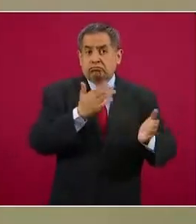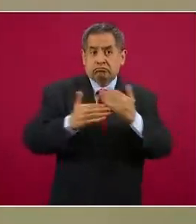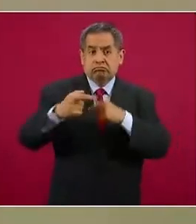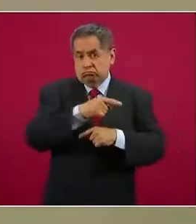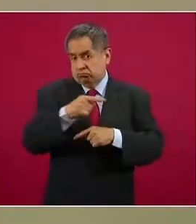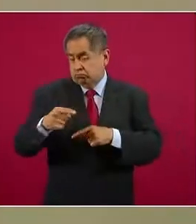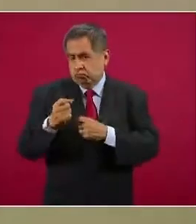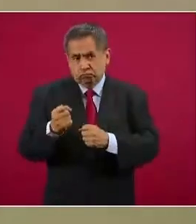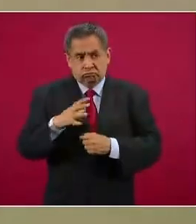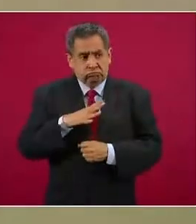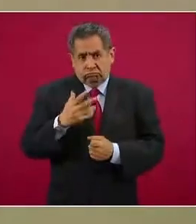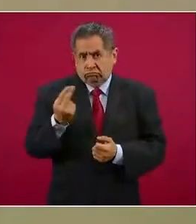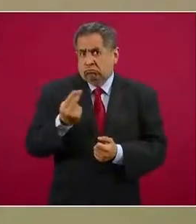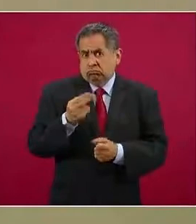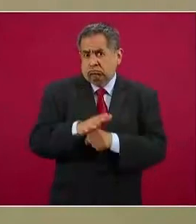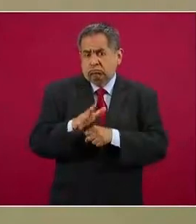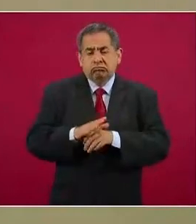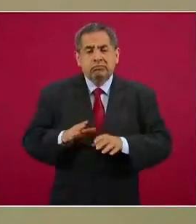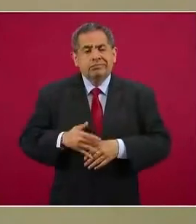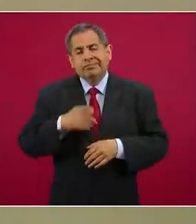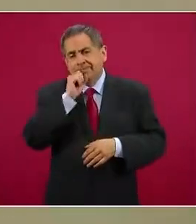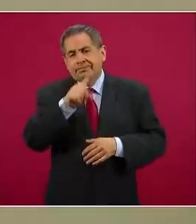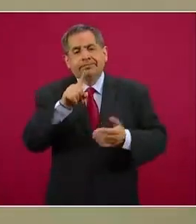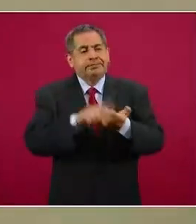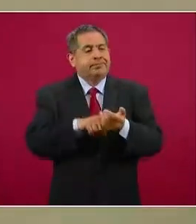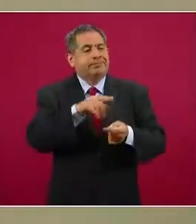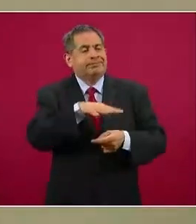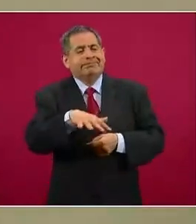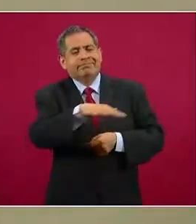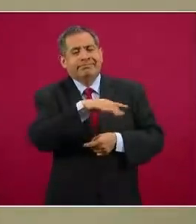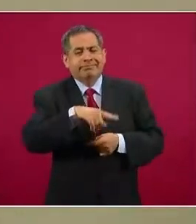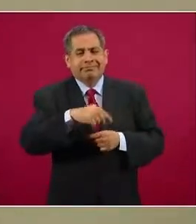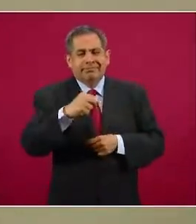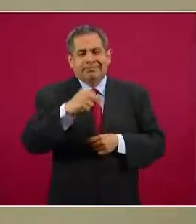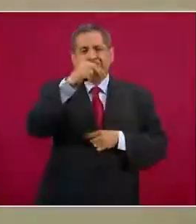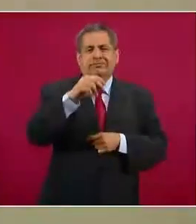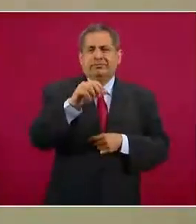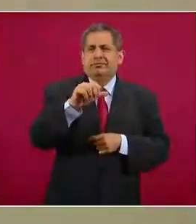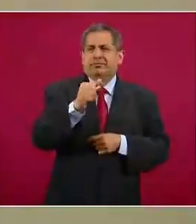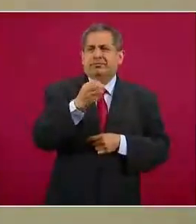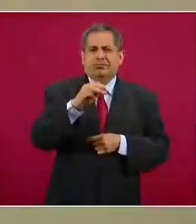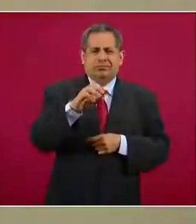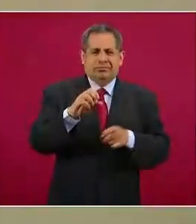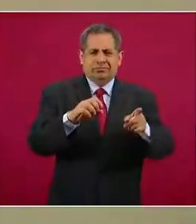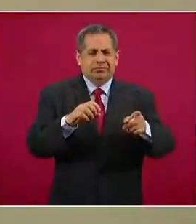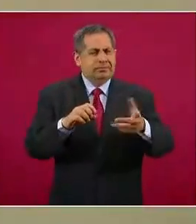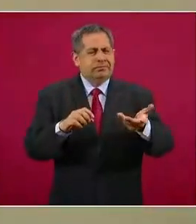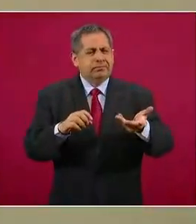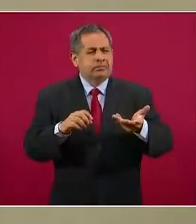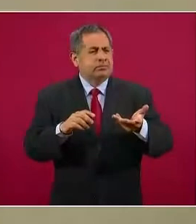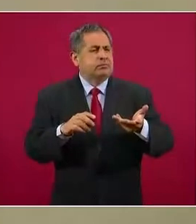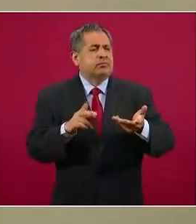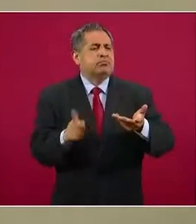muy fuerte, pero también tenemos en Ahome para el norte una comunidad como es